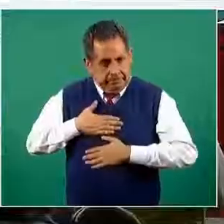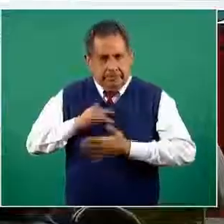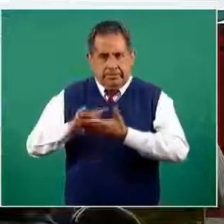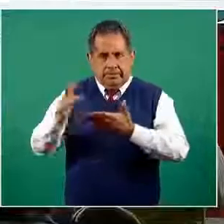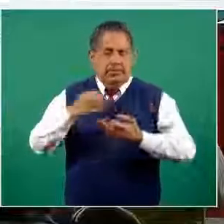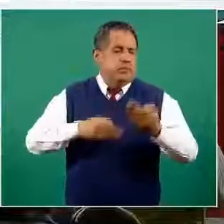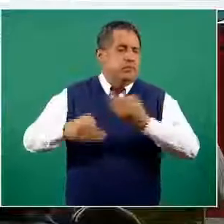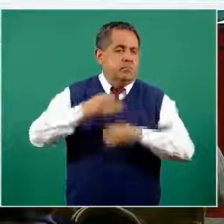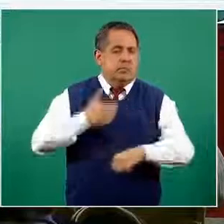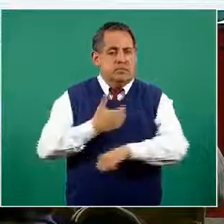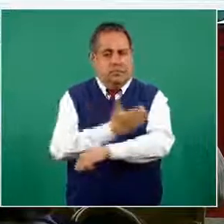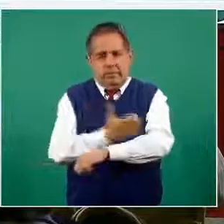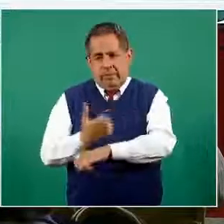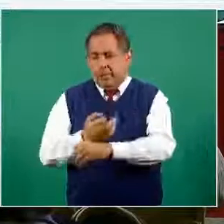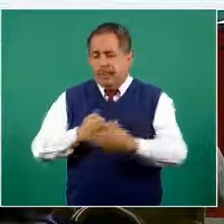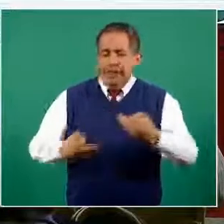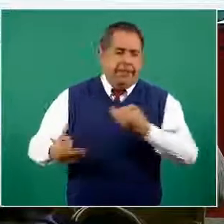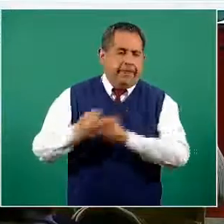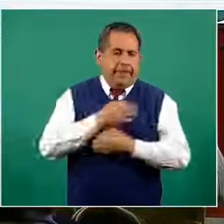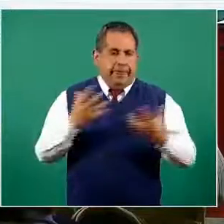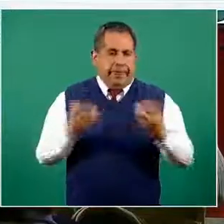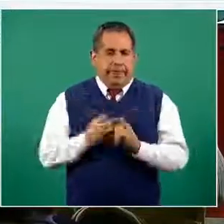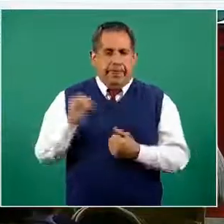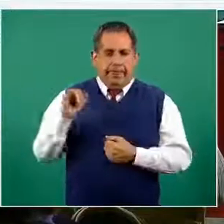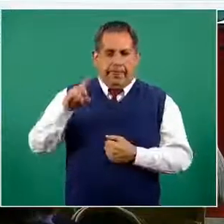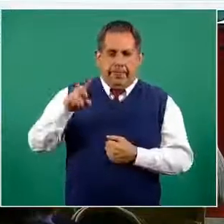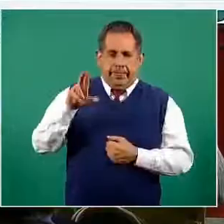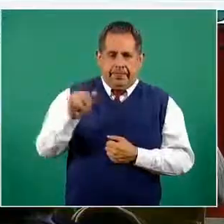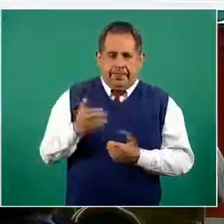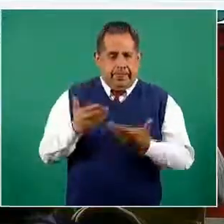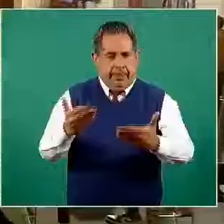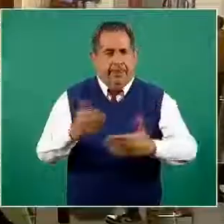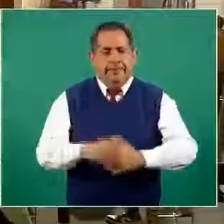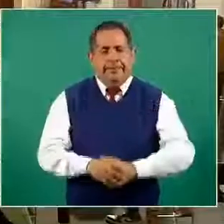a todos mis compañeros del INDRE.